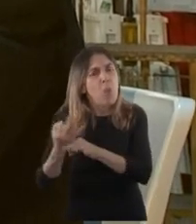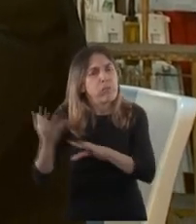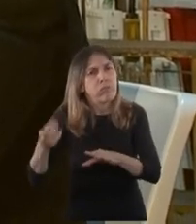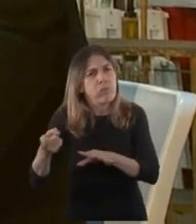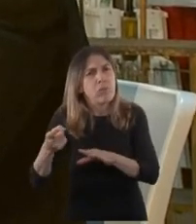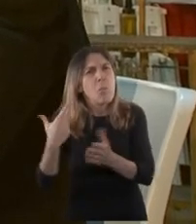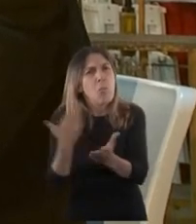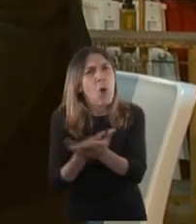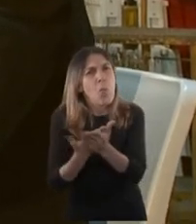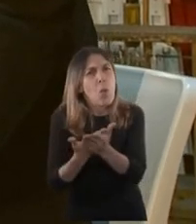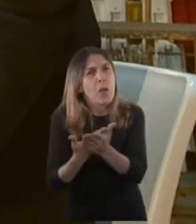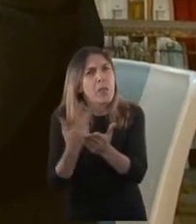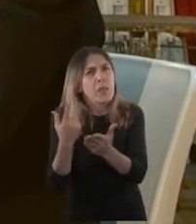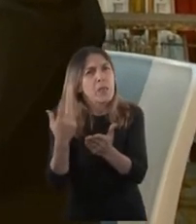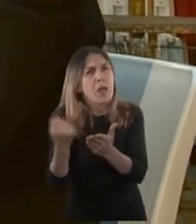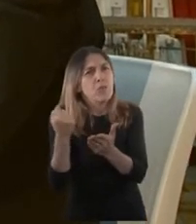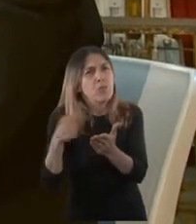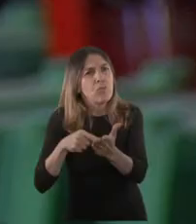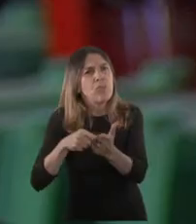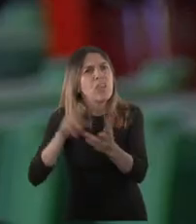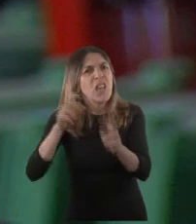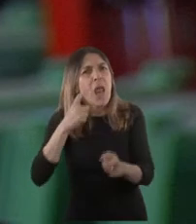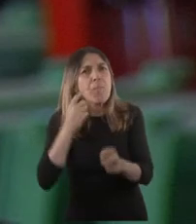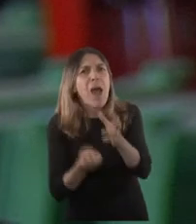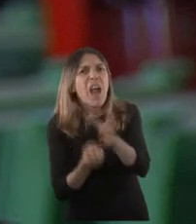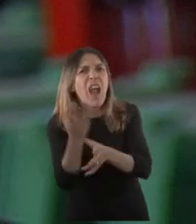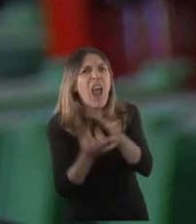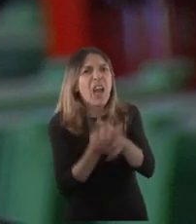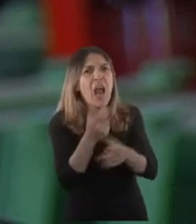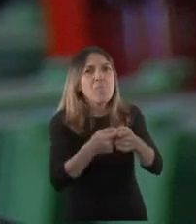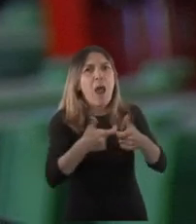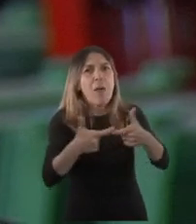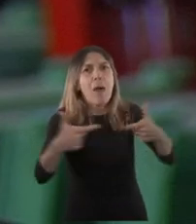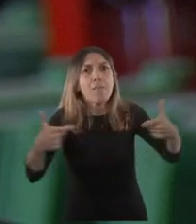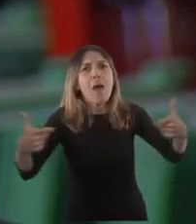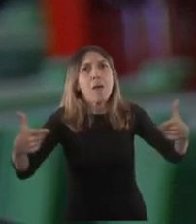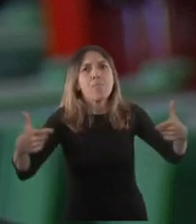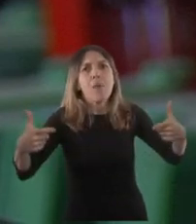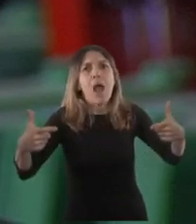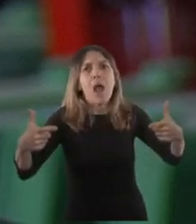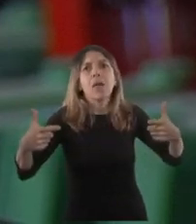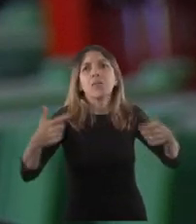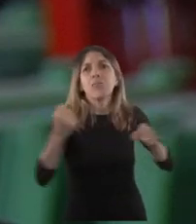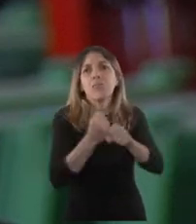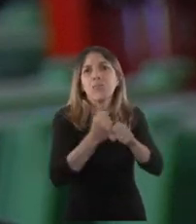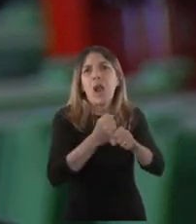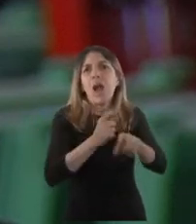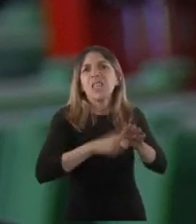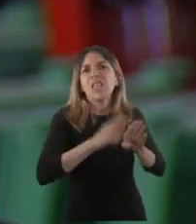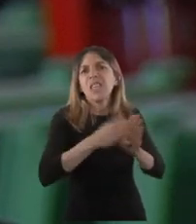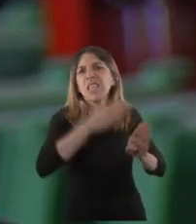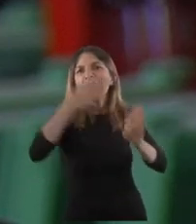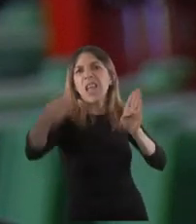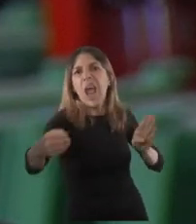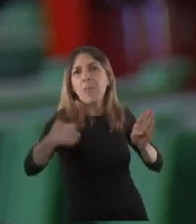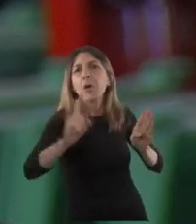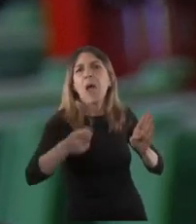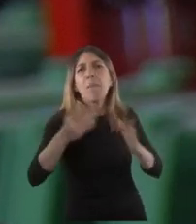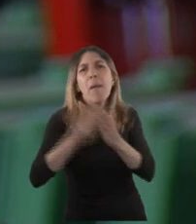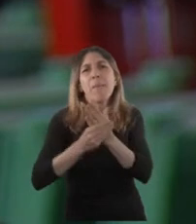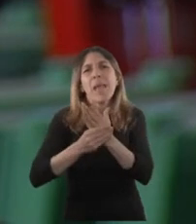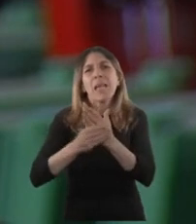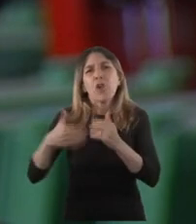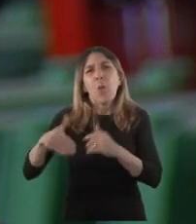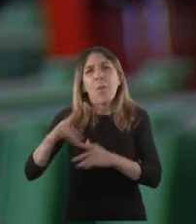muy válidas de generación de trabajo para más en determinado tiempo, que después el ministro también